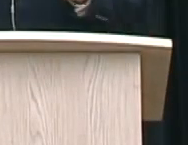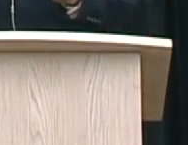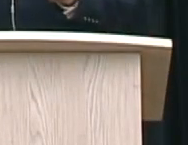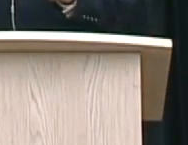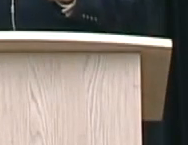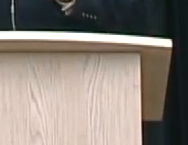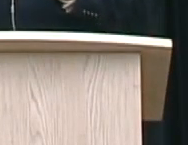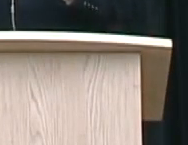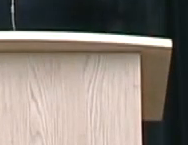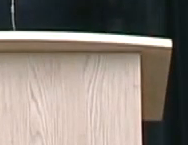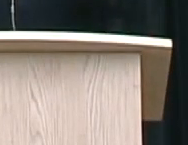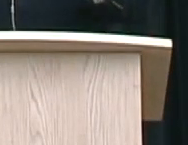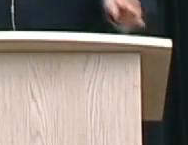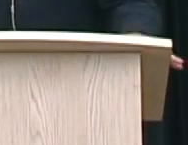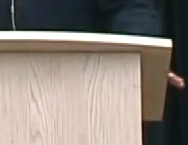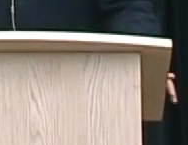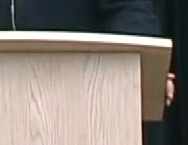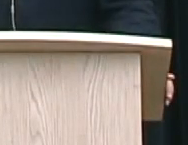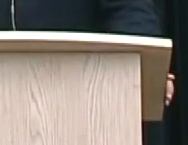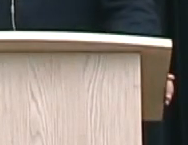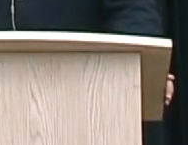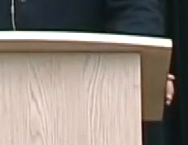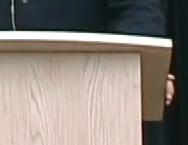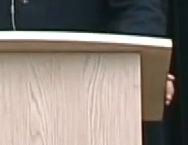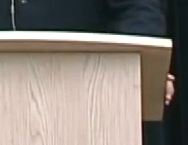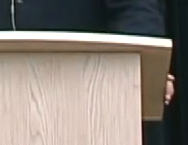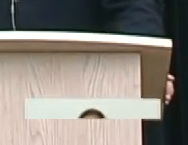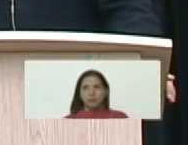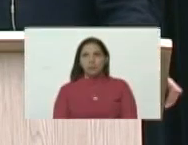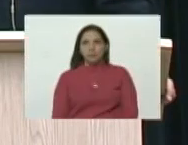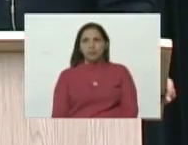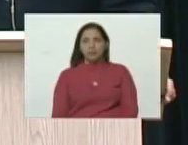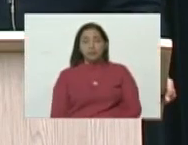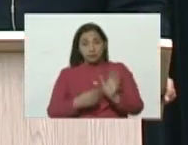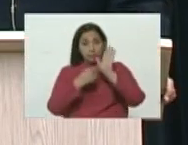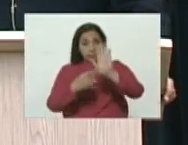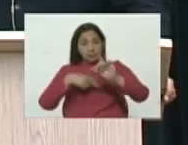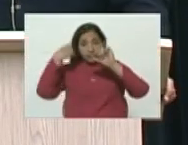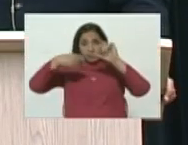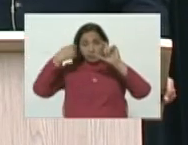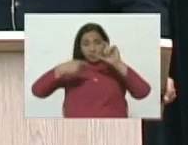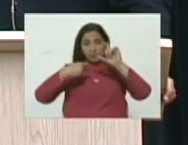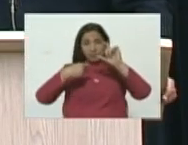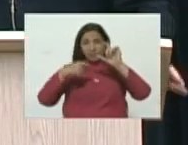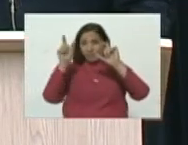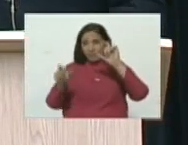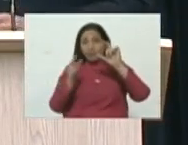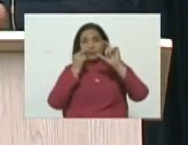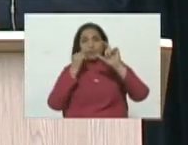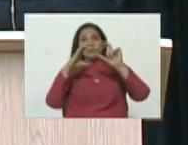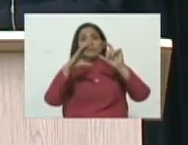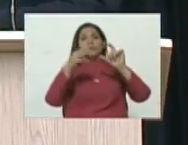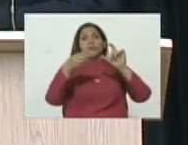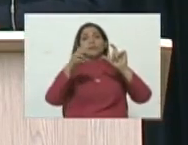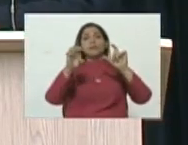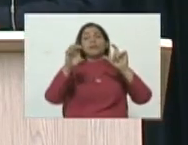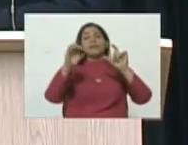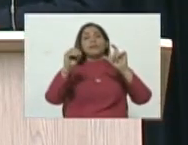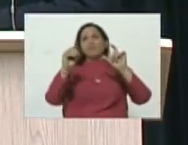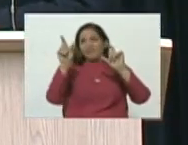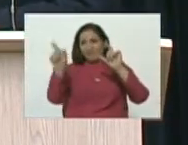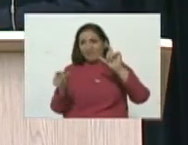Como ustedes pueden haberse dado cuenta, mostramos en este video de alias Cheo, de este torturador, de este